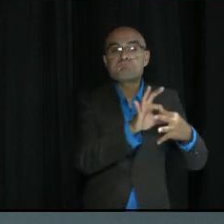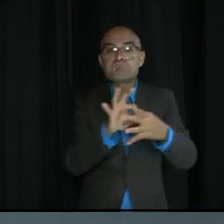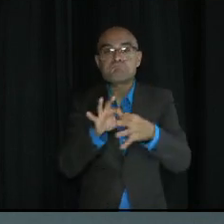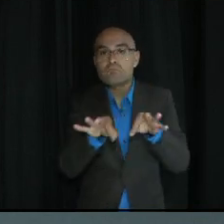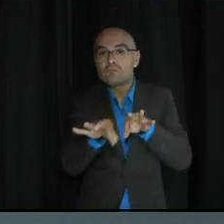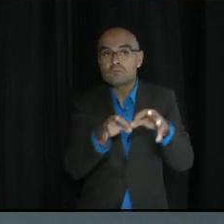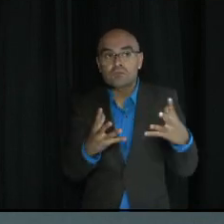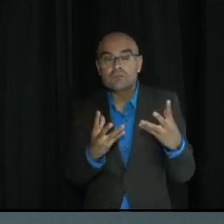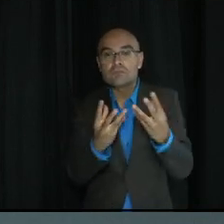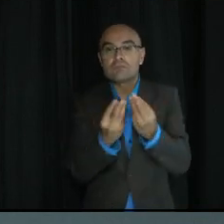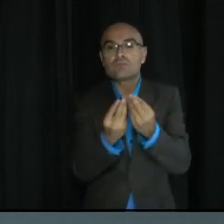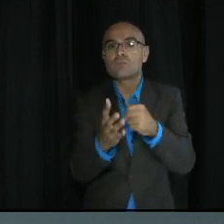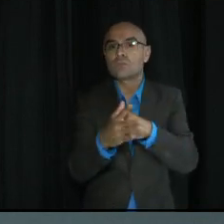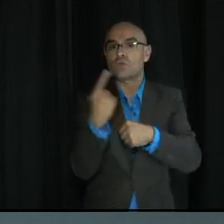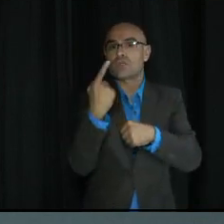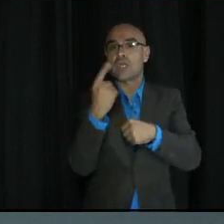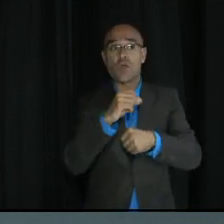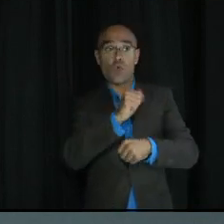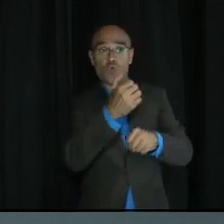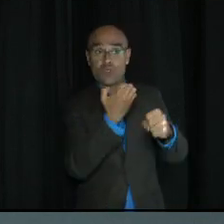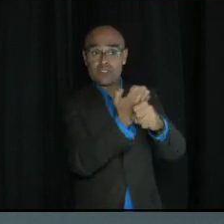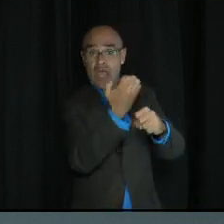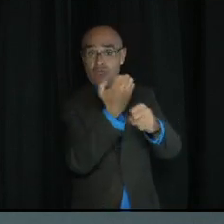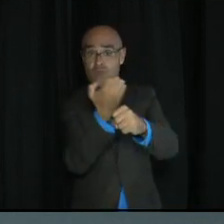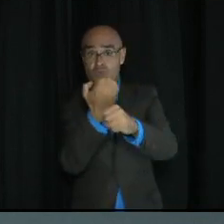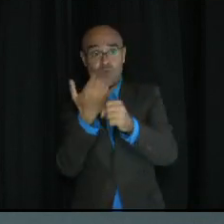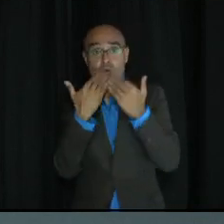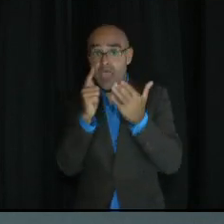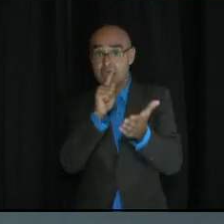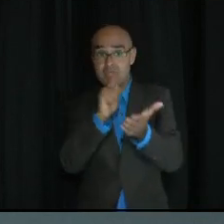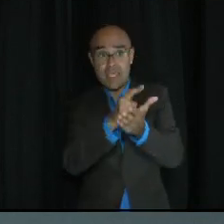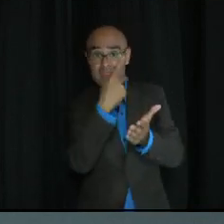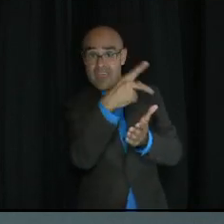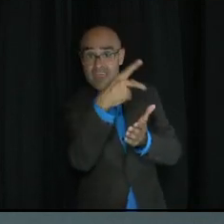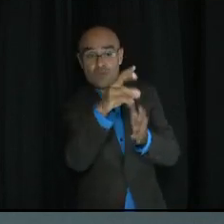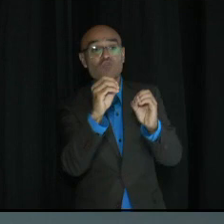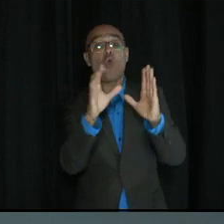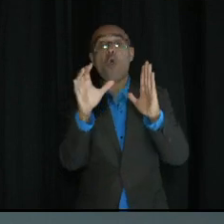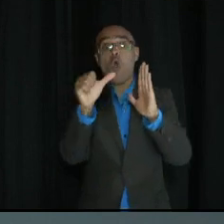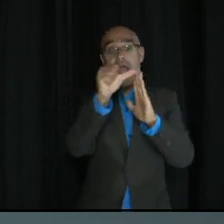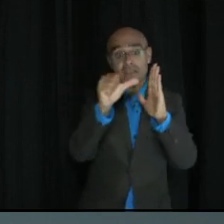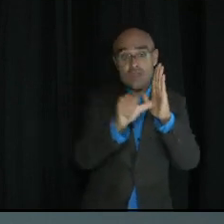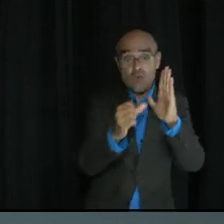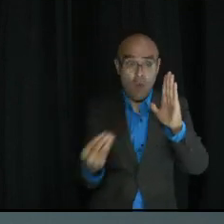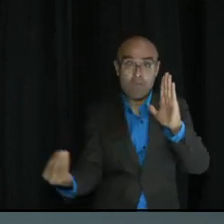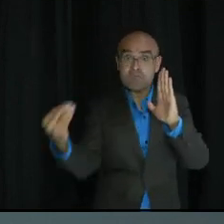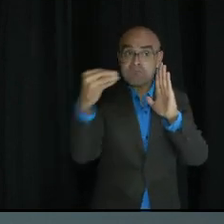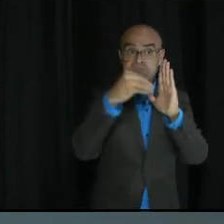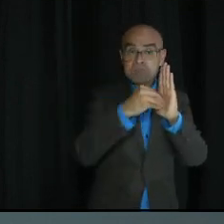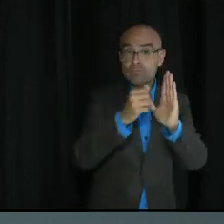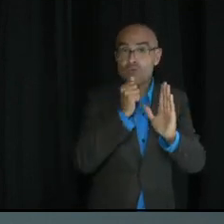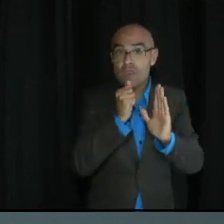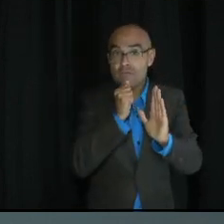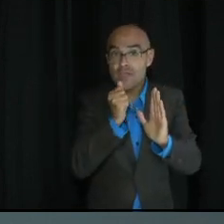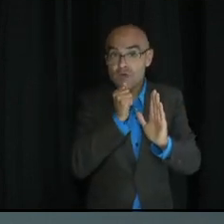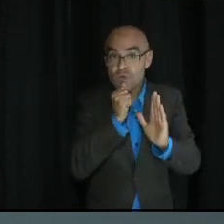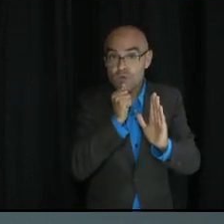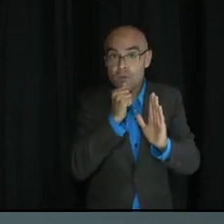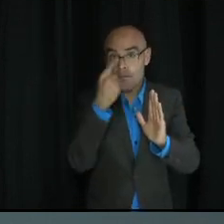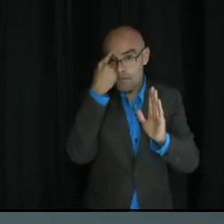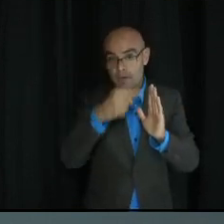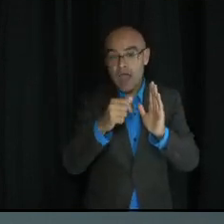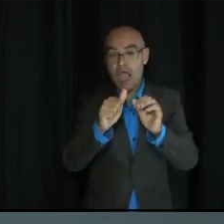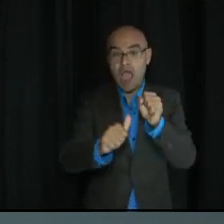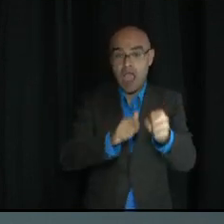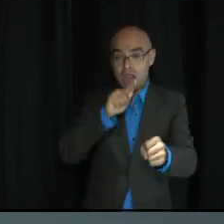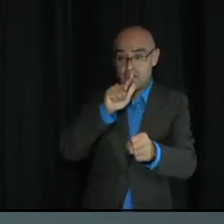cuentas, aunque en la otra entidad federativa no se tenga conocimiento o no esté tipificado este tipo de delitos, con el solo hecho de que una autoridad